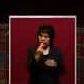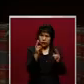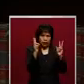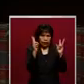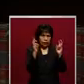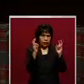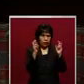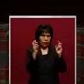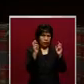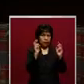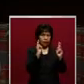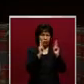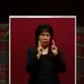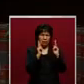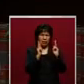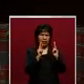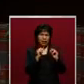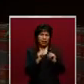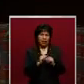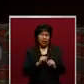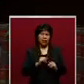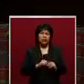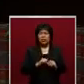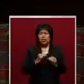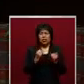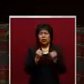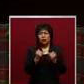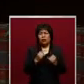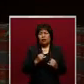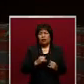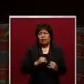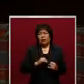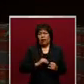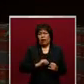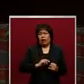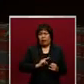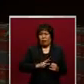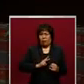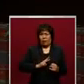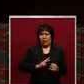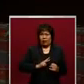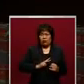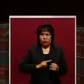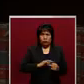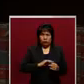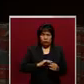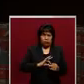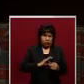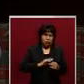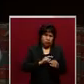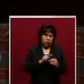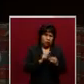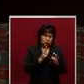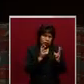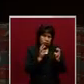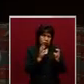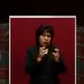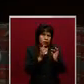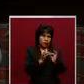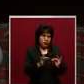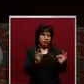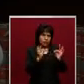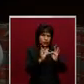es hablar sobre los virus y las bacterias, ese es un aprendizaje pertinente. Pero no solo en términos de